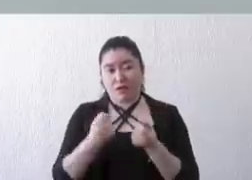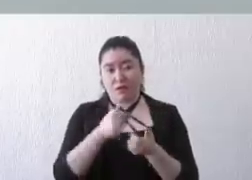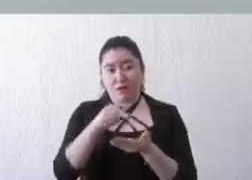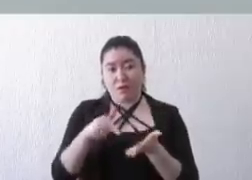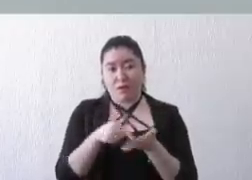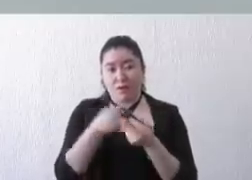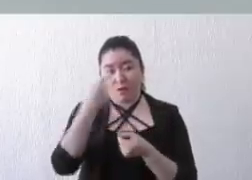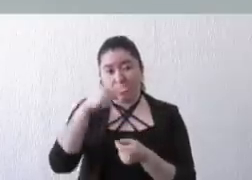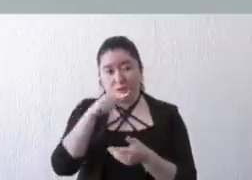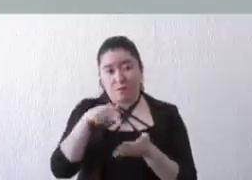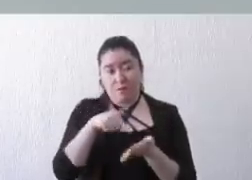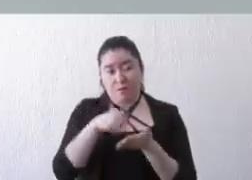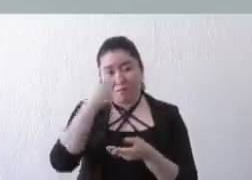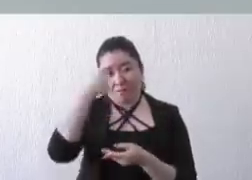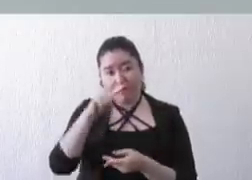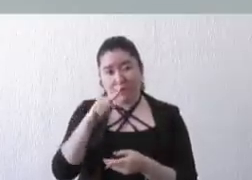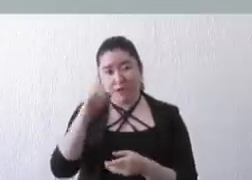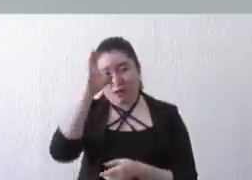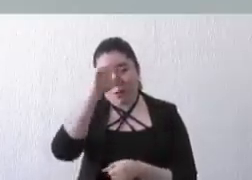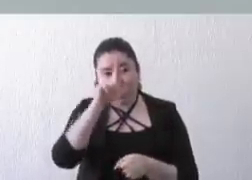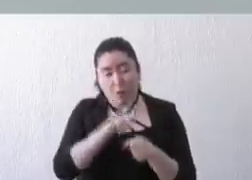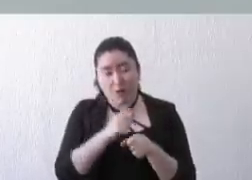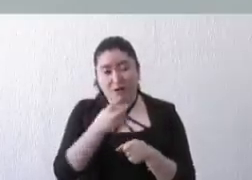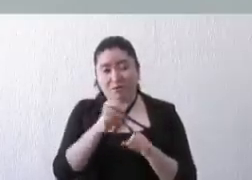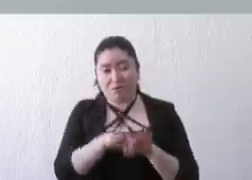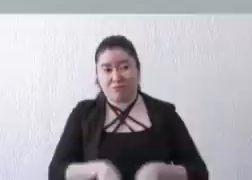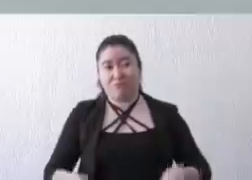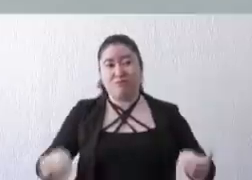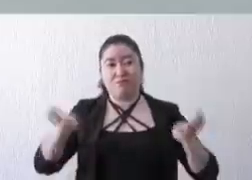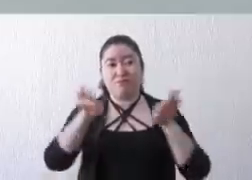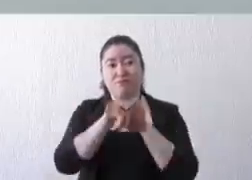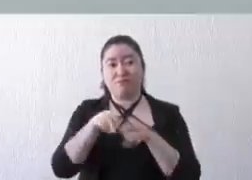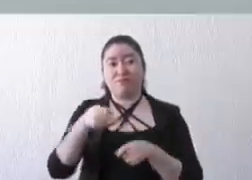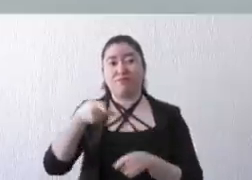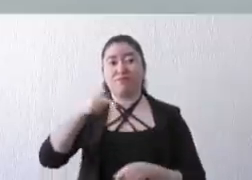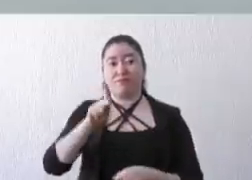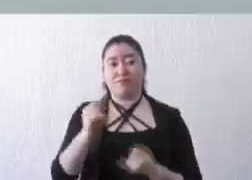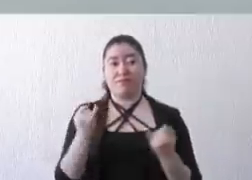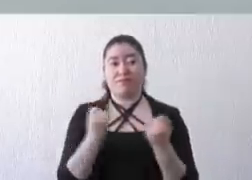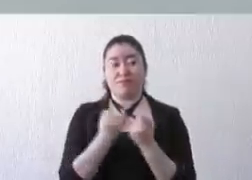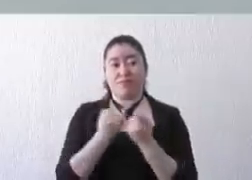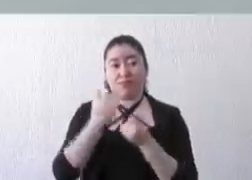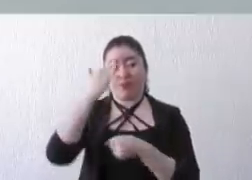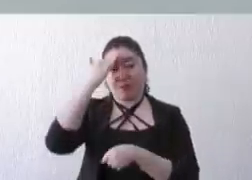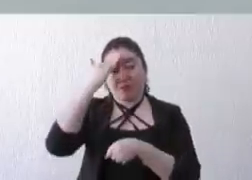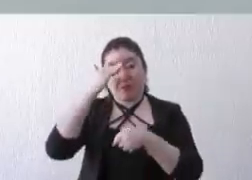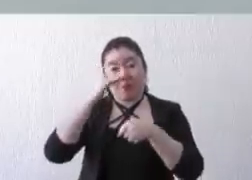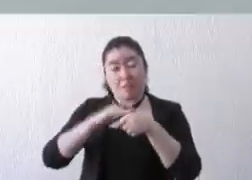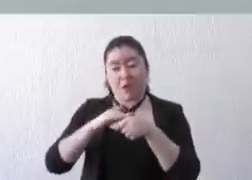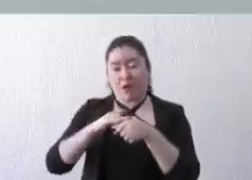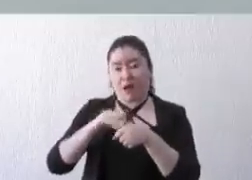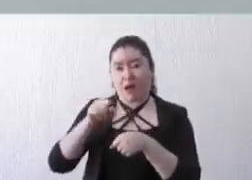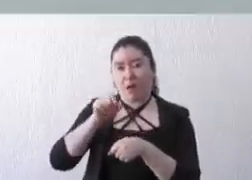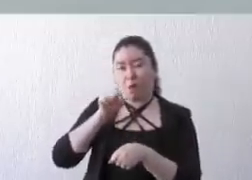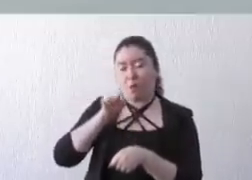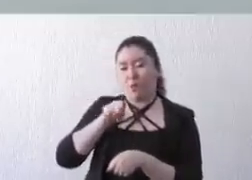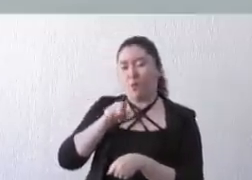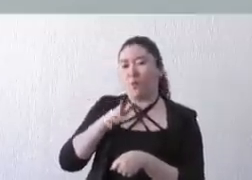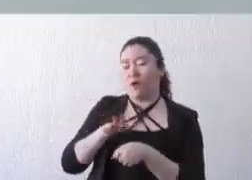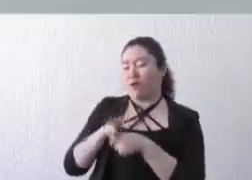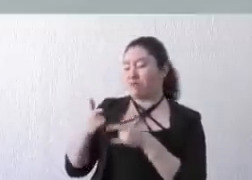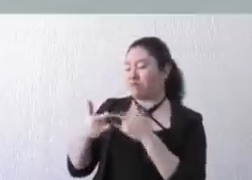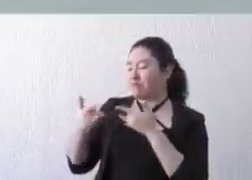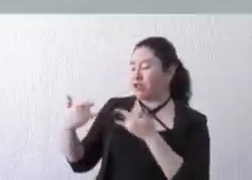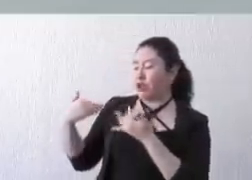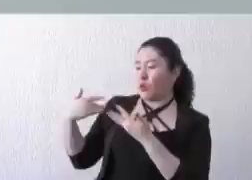cultural, pues, algo fundamental. Pero también es la memoria histórica de la ciudad, lo que representaron los grandes cines en su